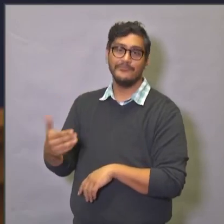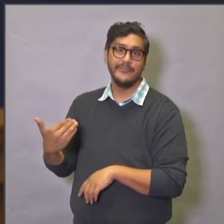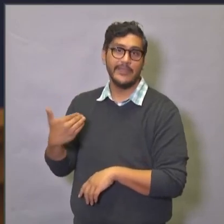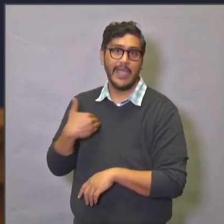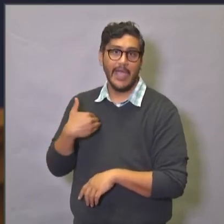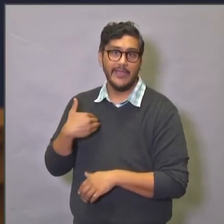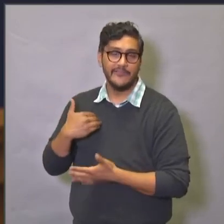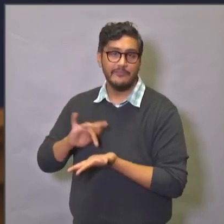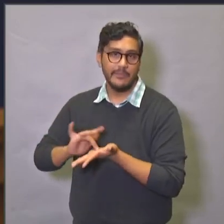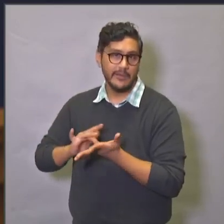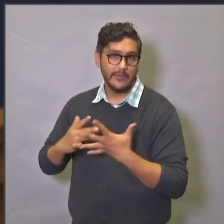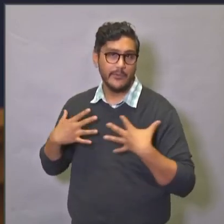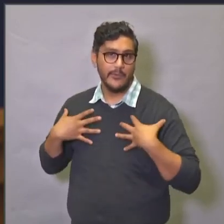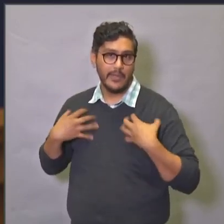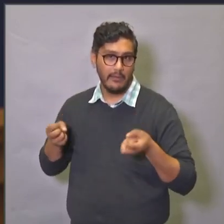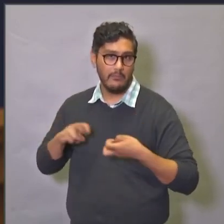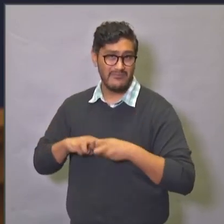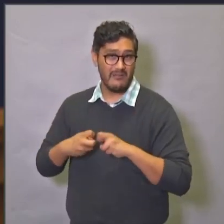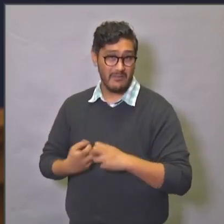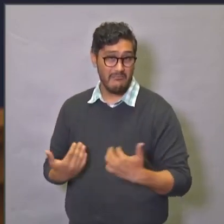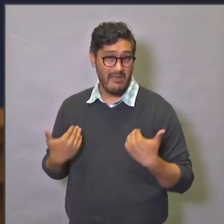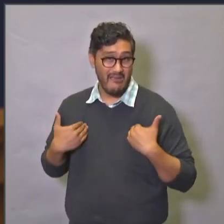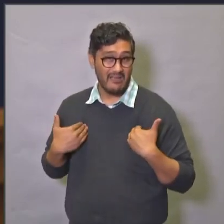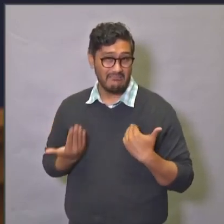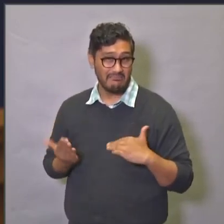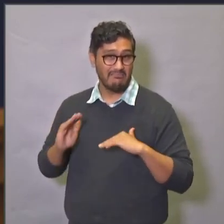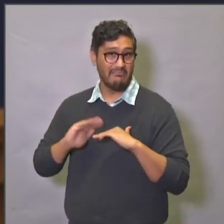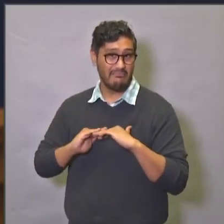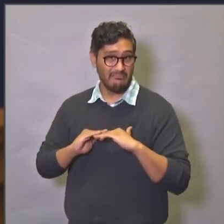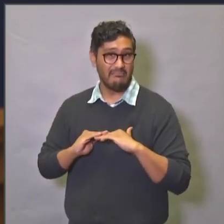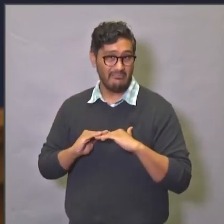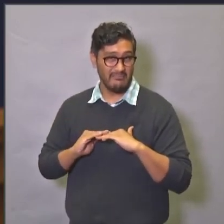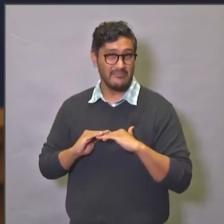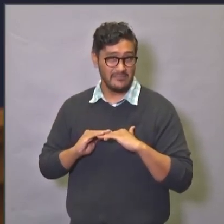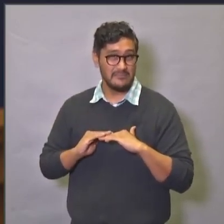condición delicada de salud. Es imposible